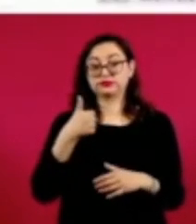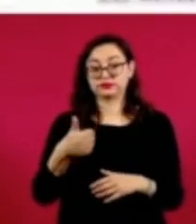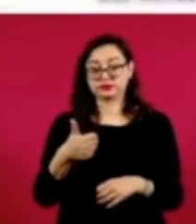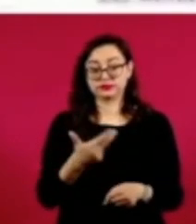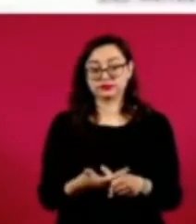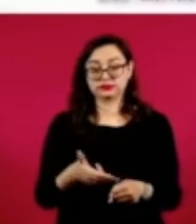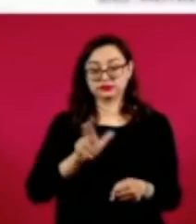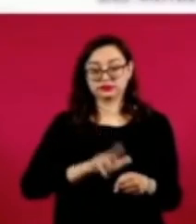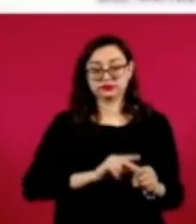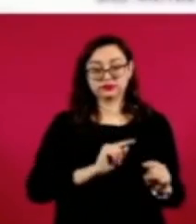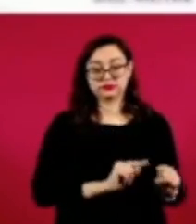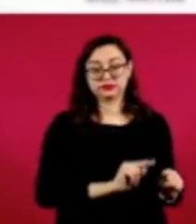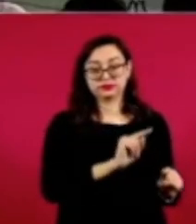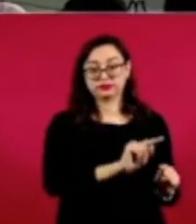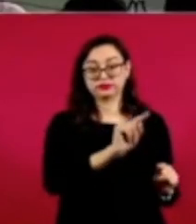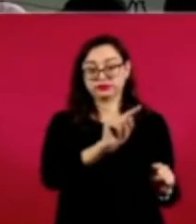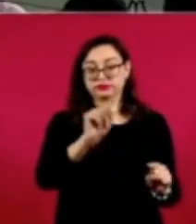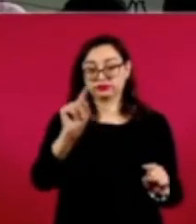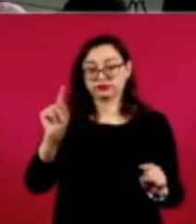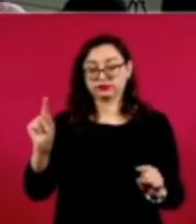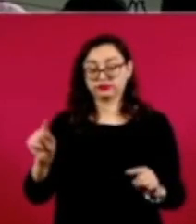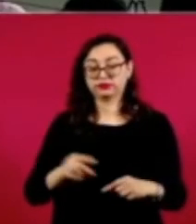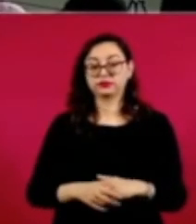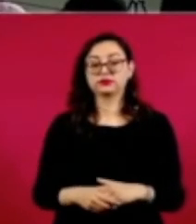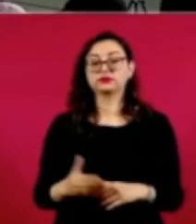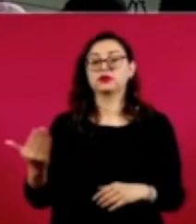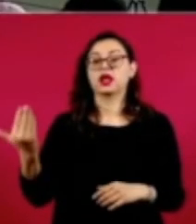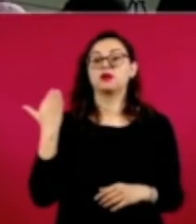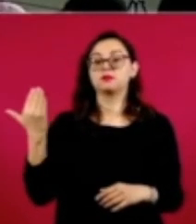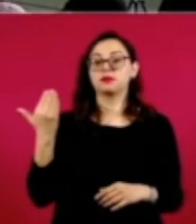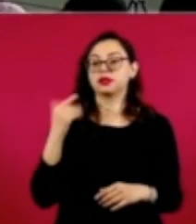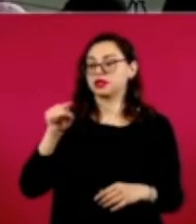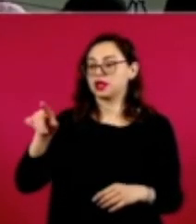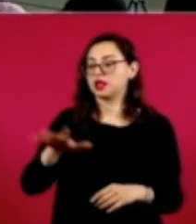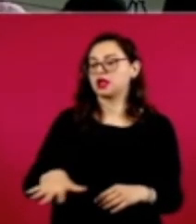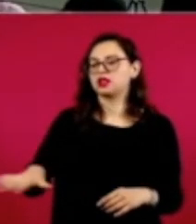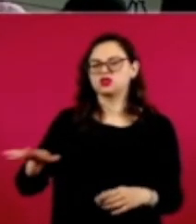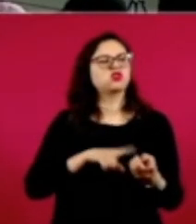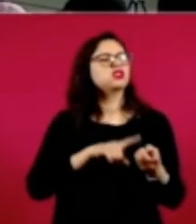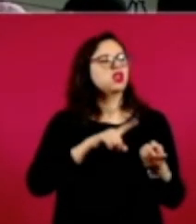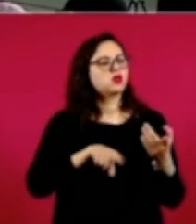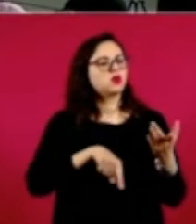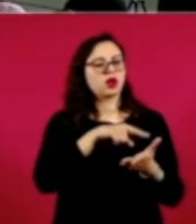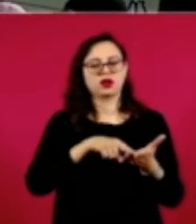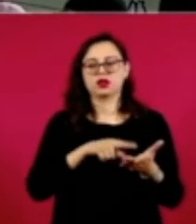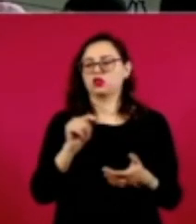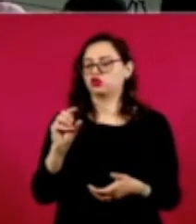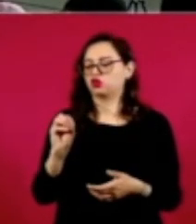puntos. Acabo vamos a estar en ¿dónde? Torreón. En Torreón.